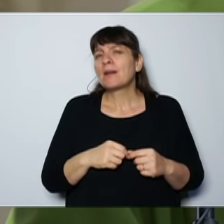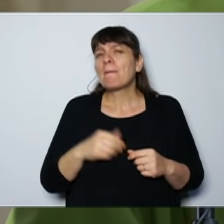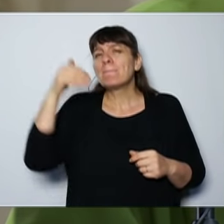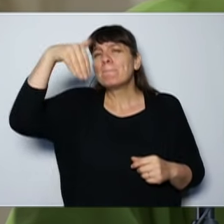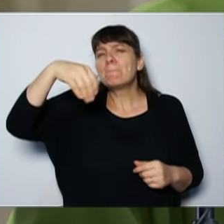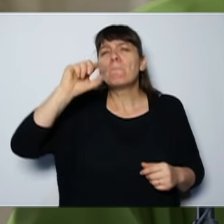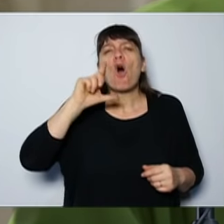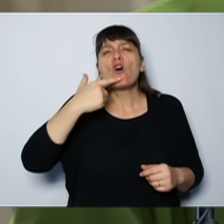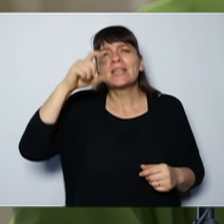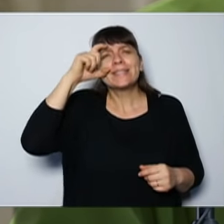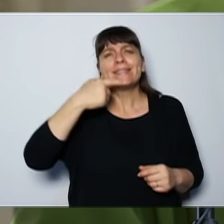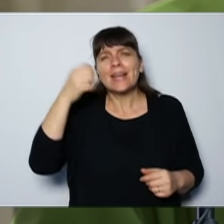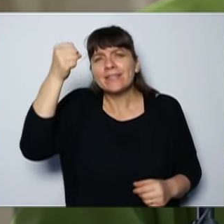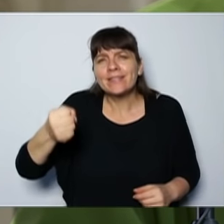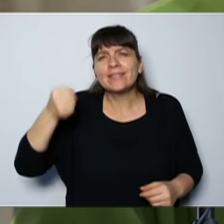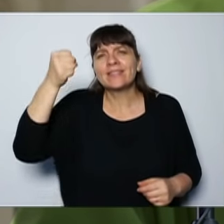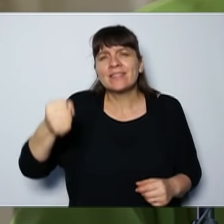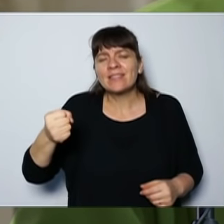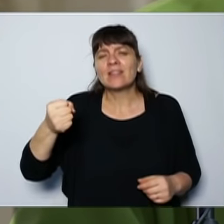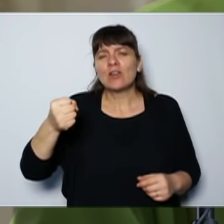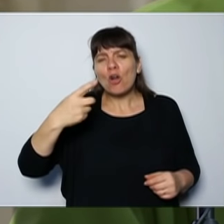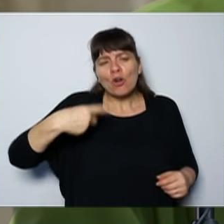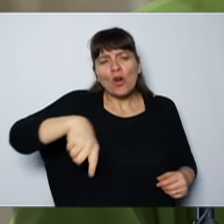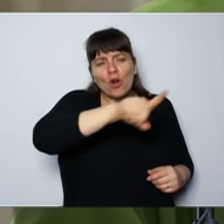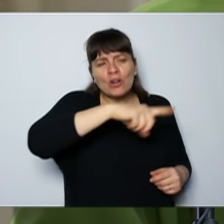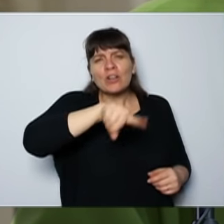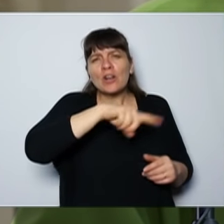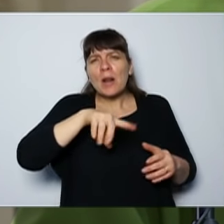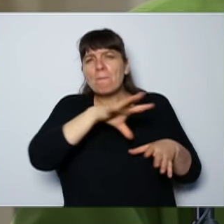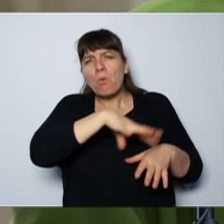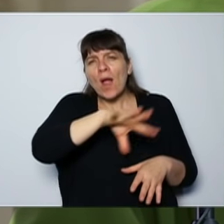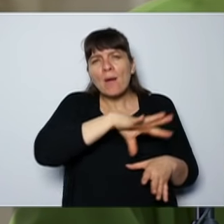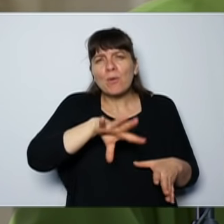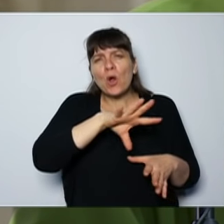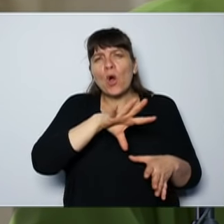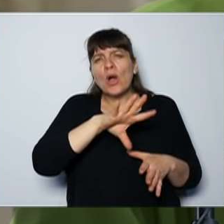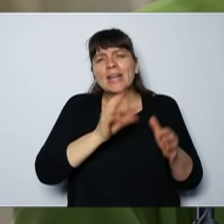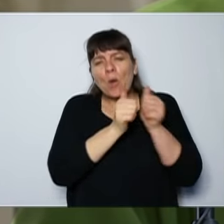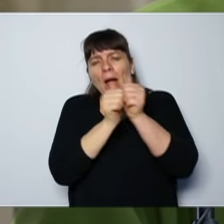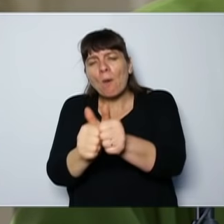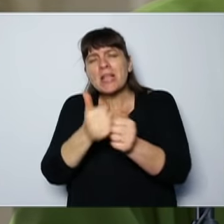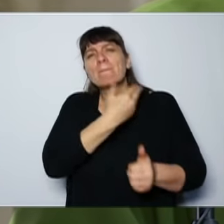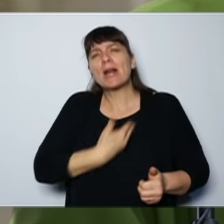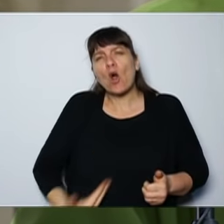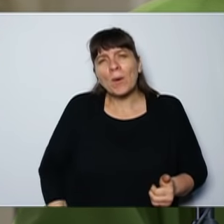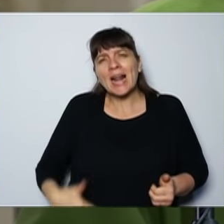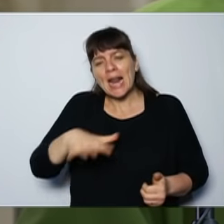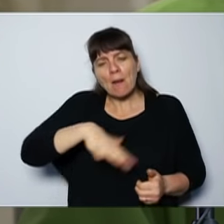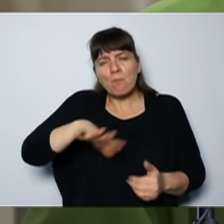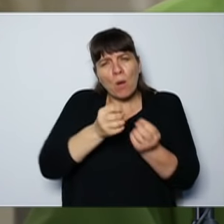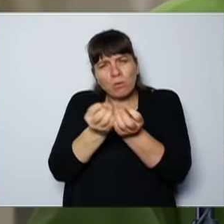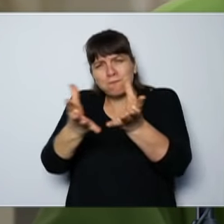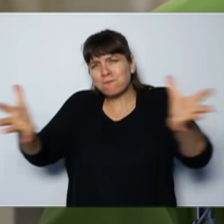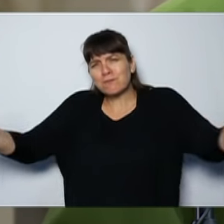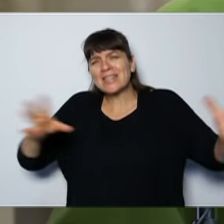está Moisés con aquellos que lo van a acompañar para gobernar el pueblo